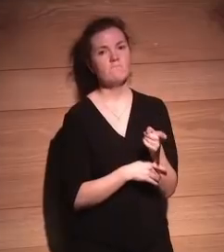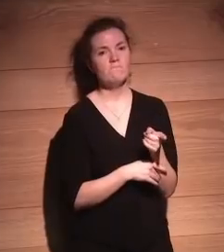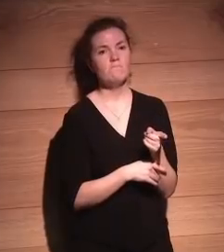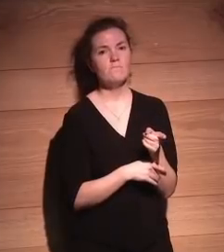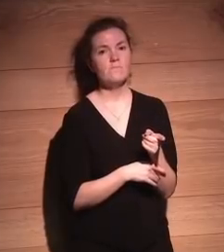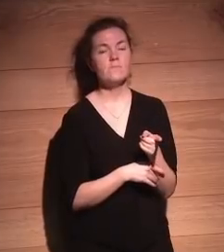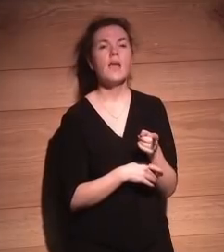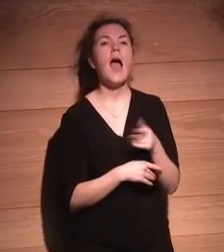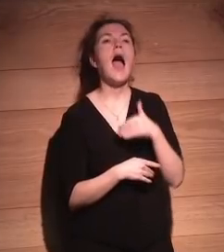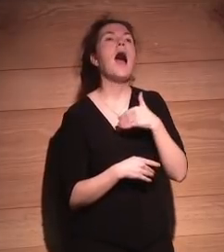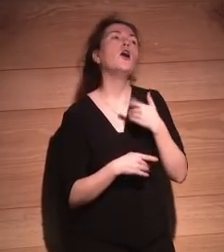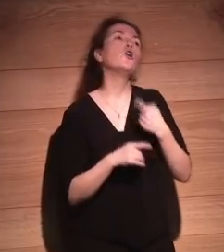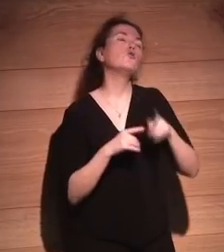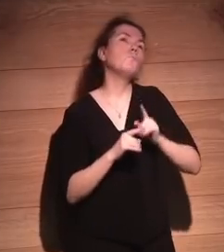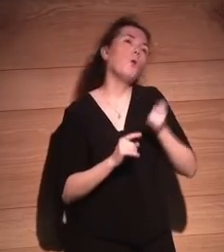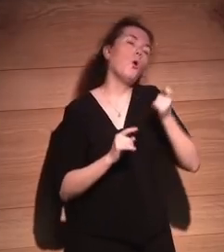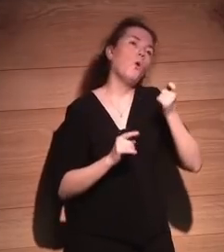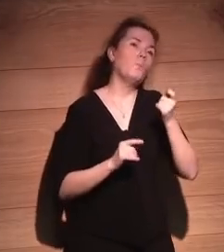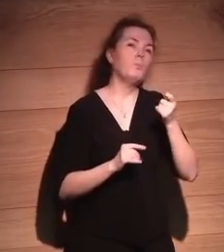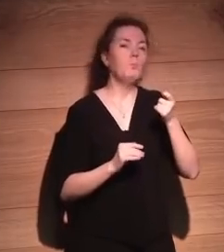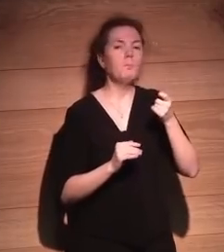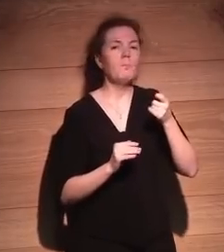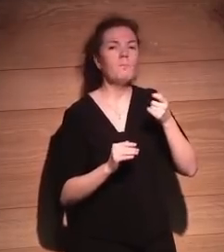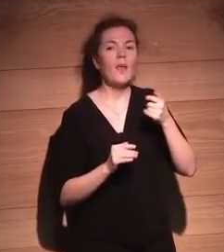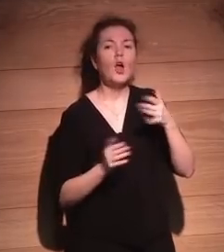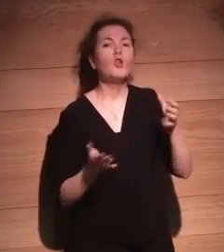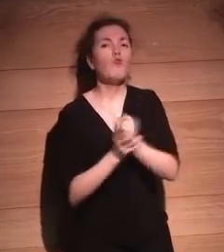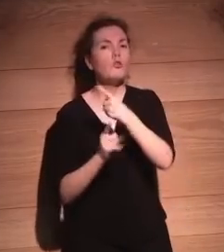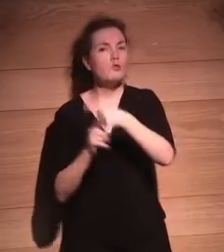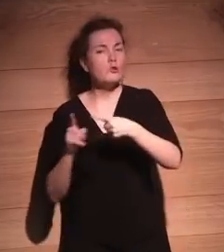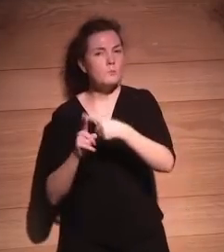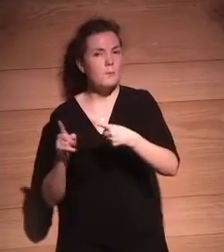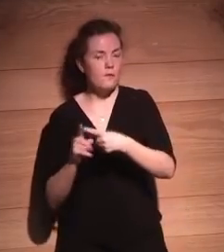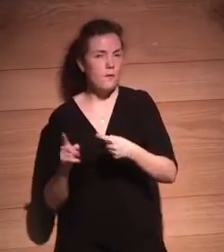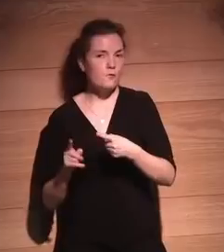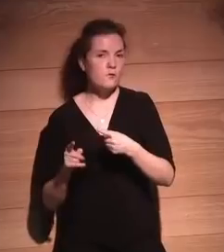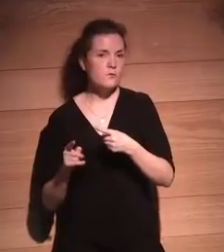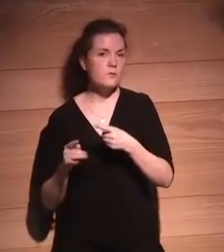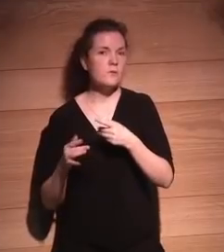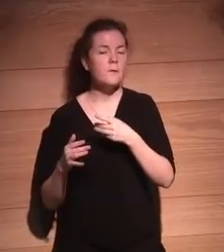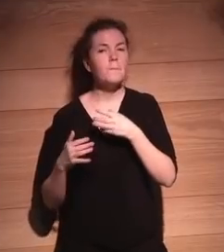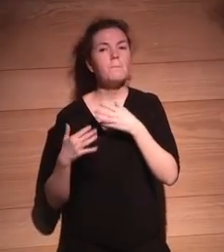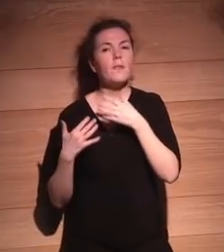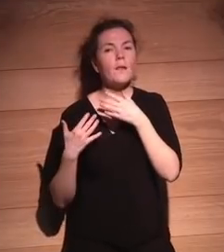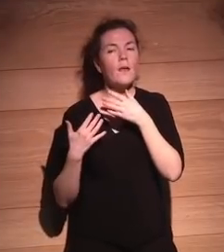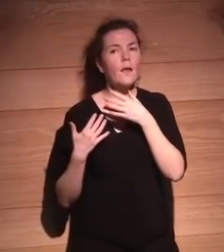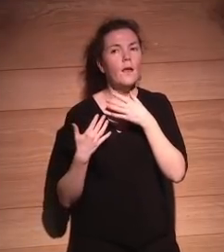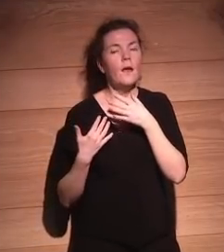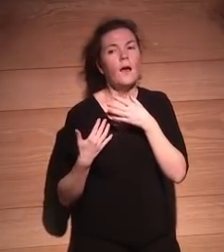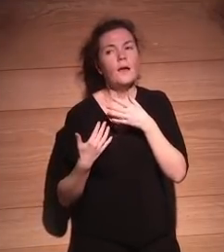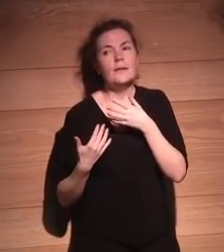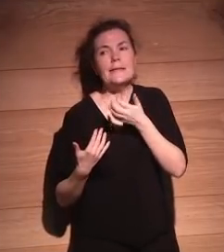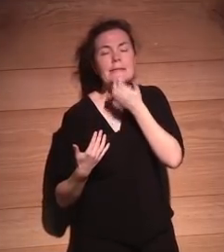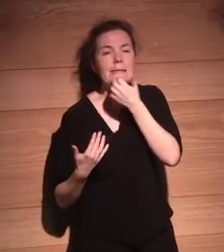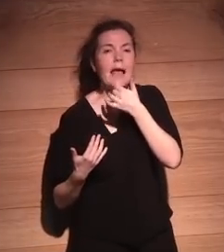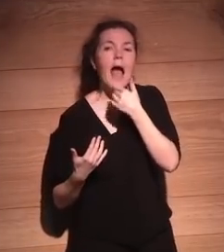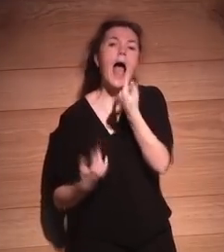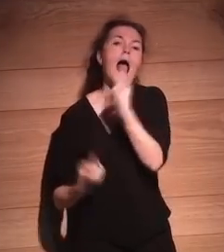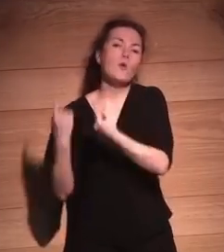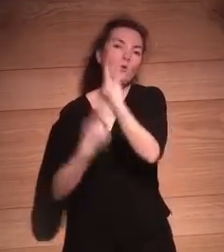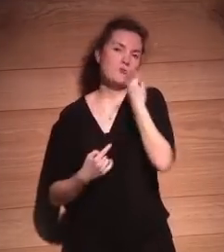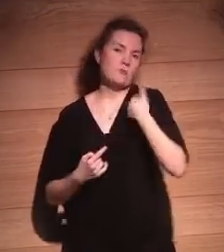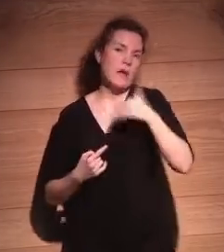honrosas excepciones, todos los medios estamos, digamos que si hay algunos